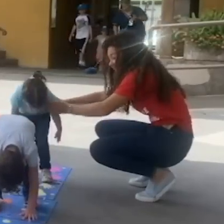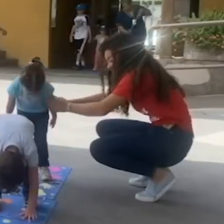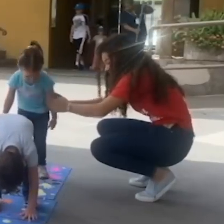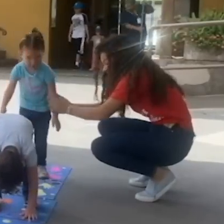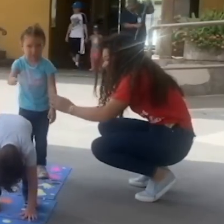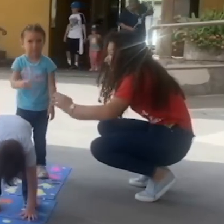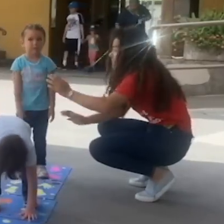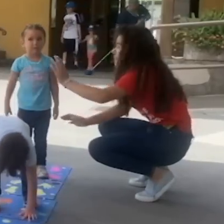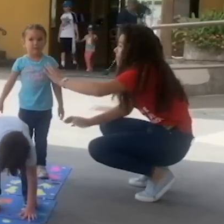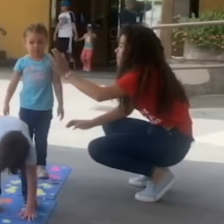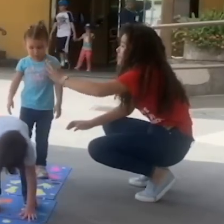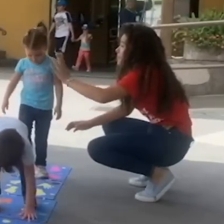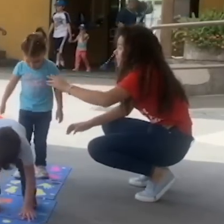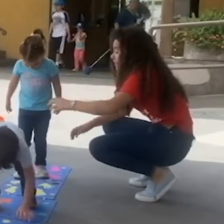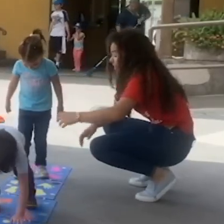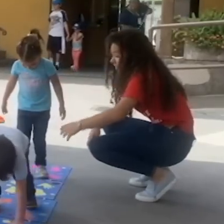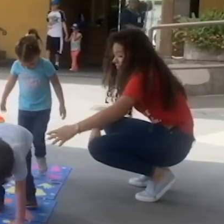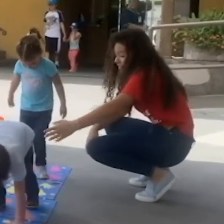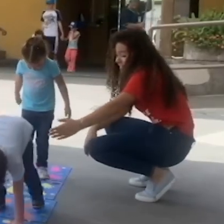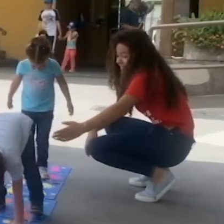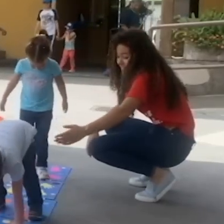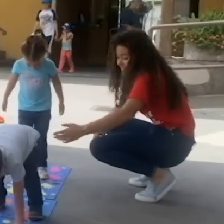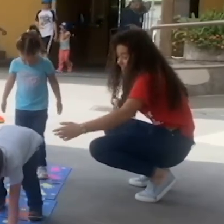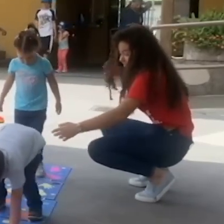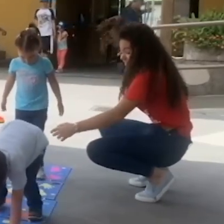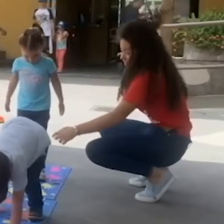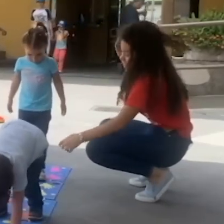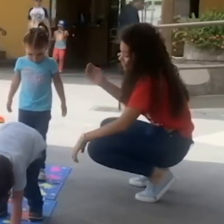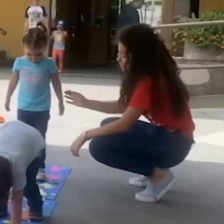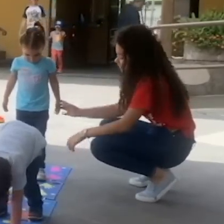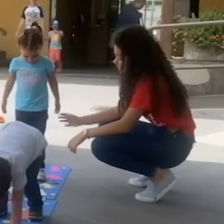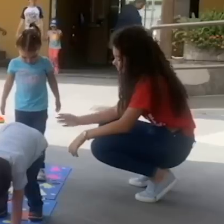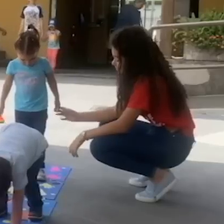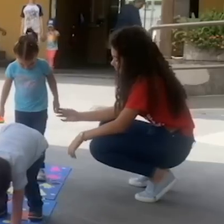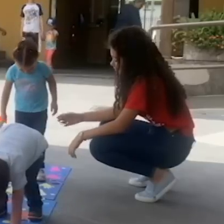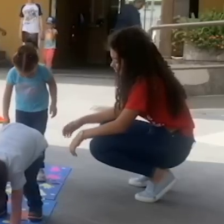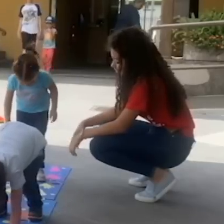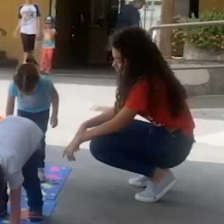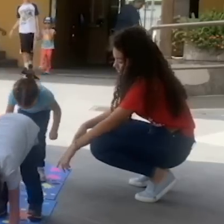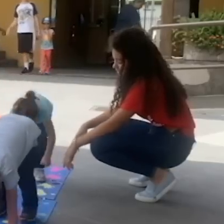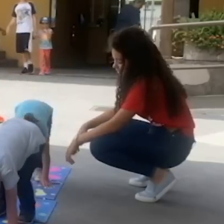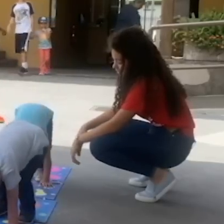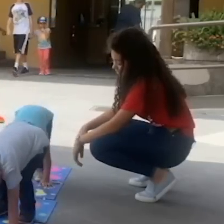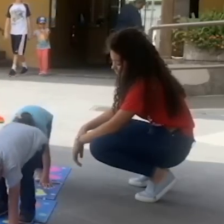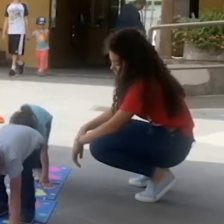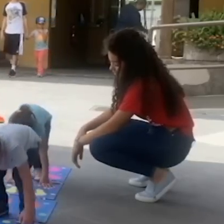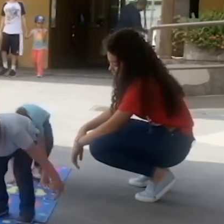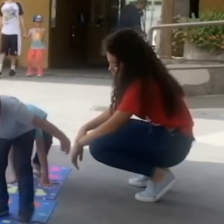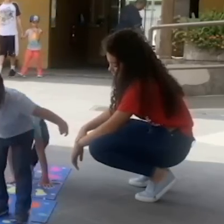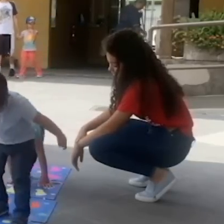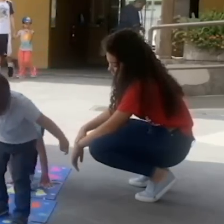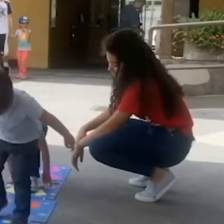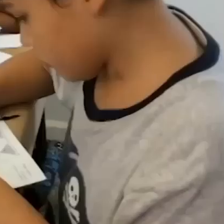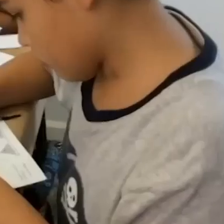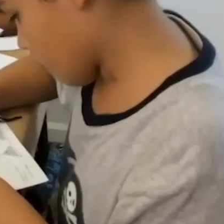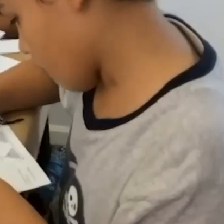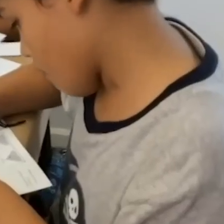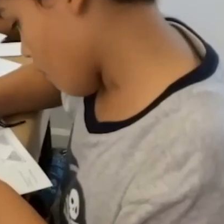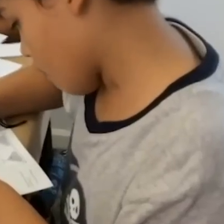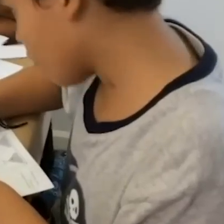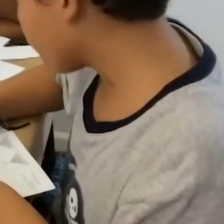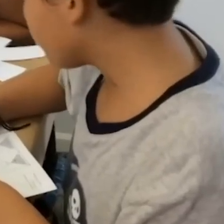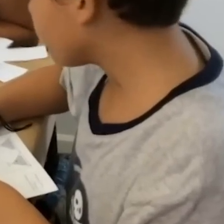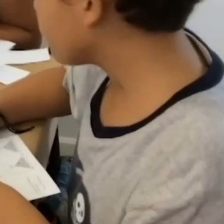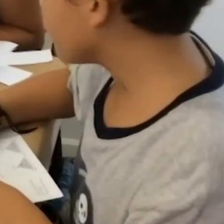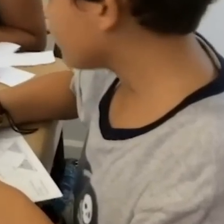una serie de recuerdos en las personas que asisten, que permanecen por mucho tiempo y que los hace vincularse de